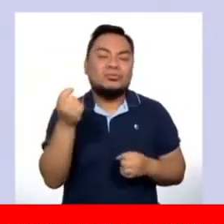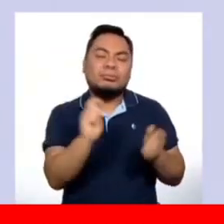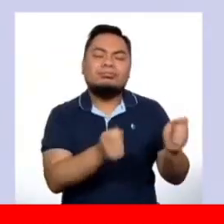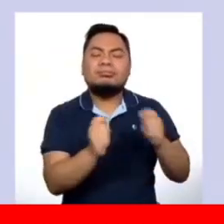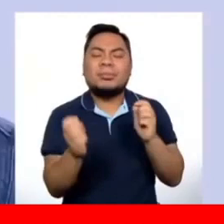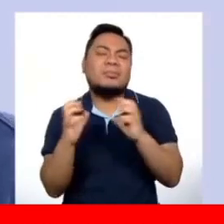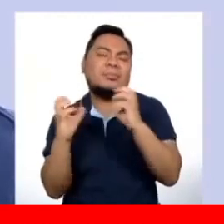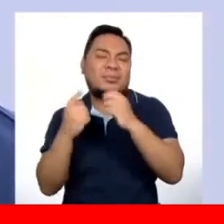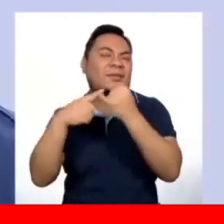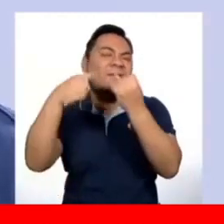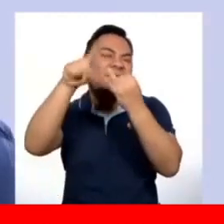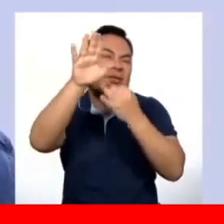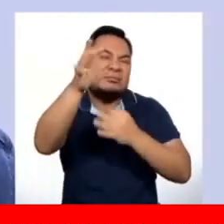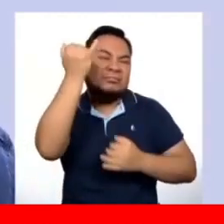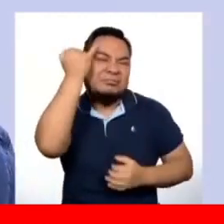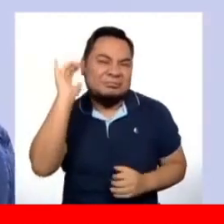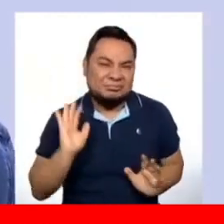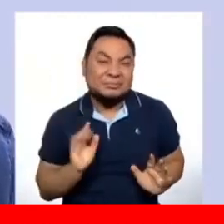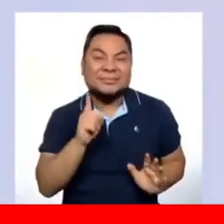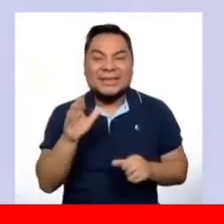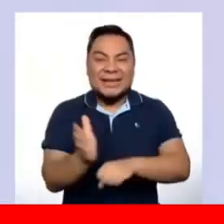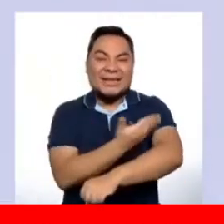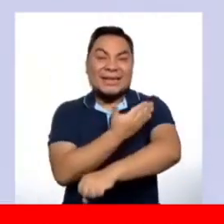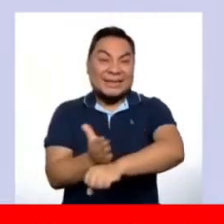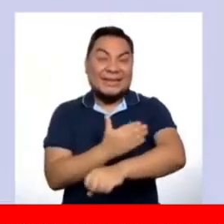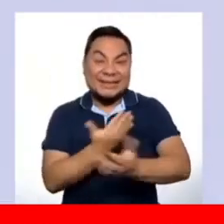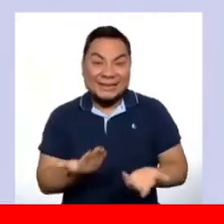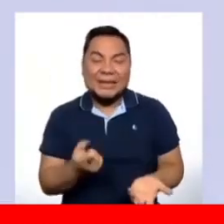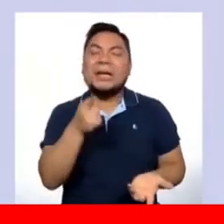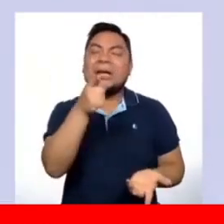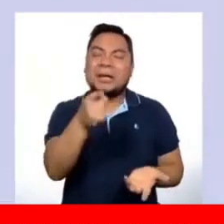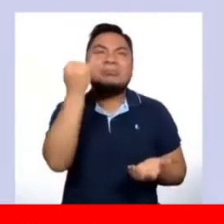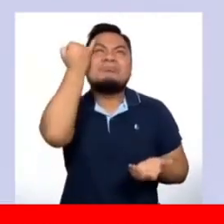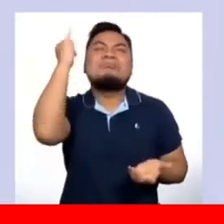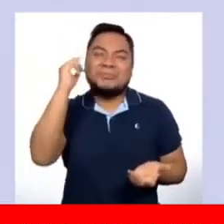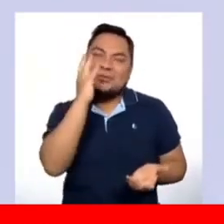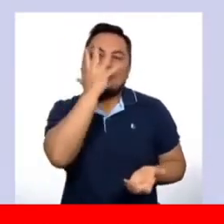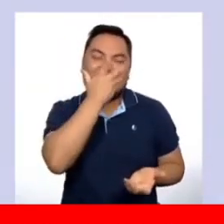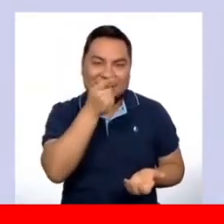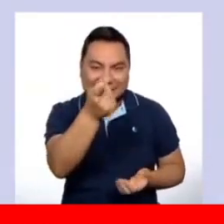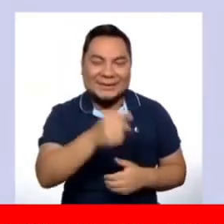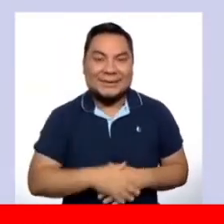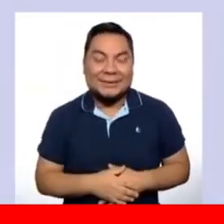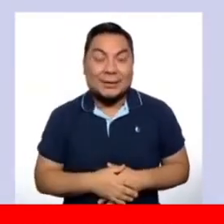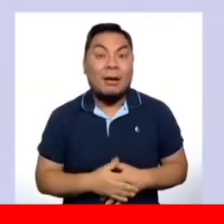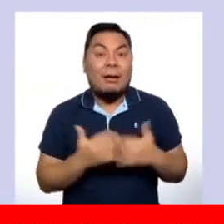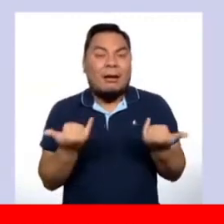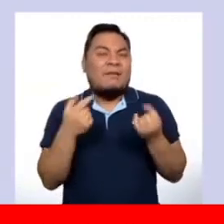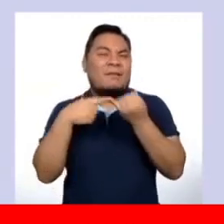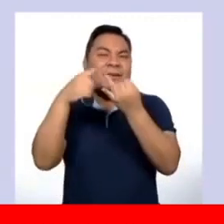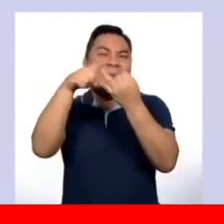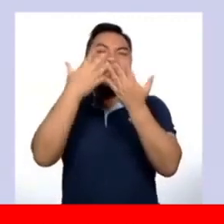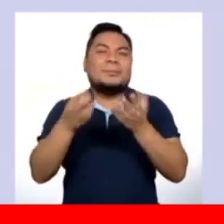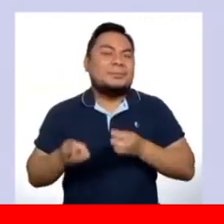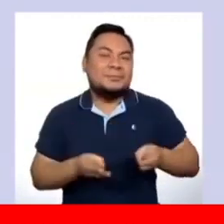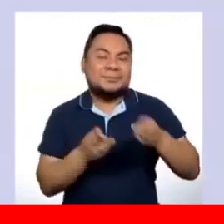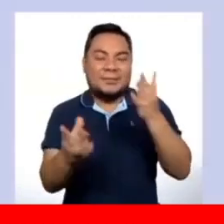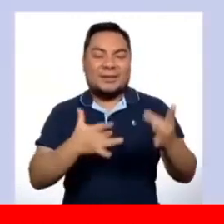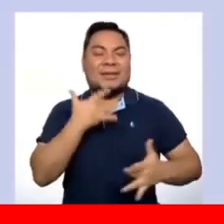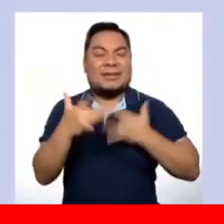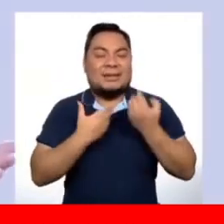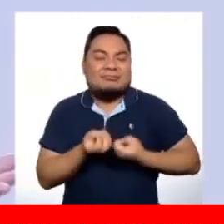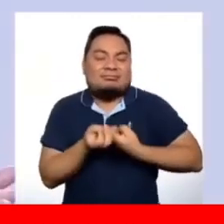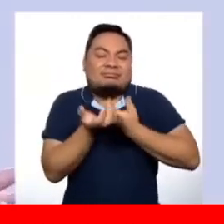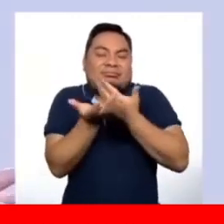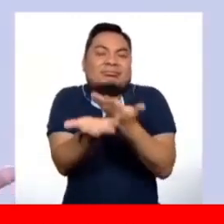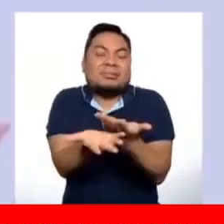a la vez. Va a ser como hacer una canción. Les va a salir muy bonito. Hay muchas formas de expresar lo que sentimos.